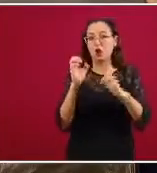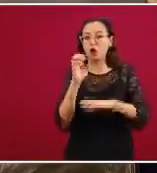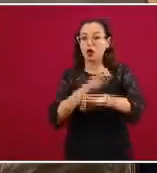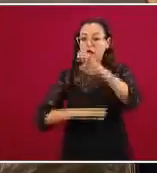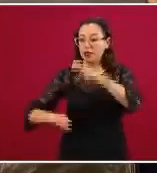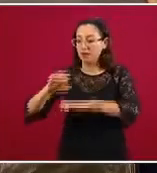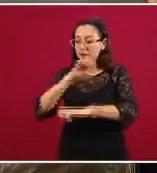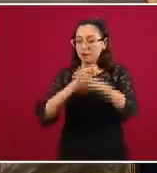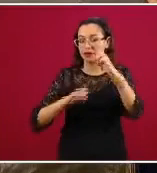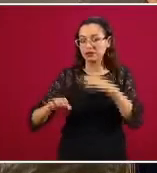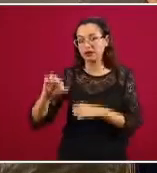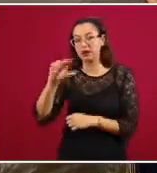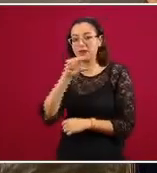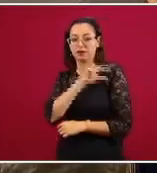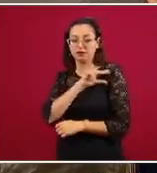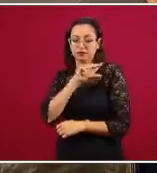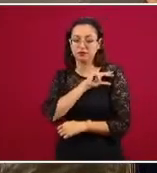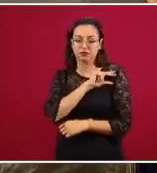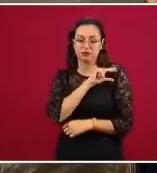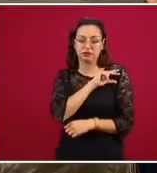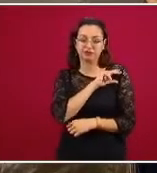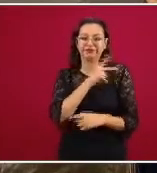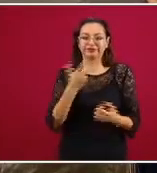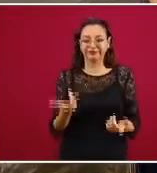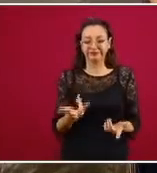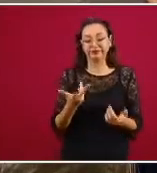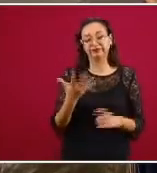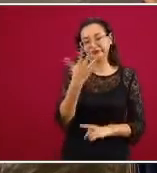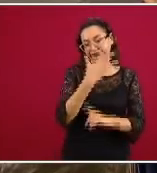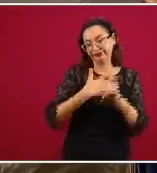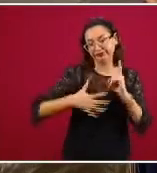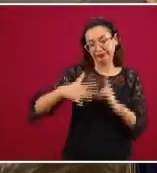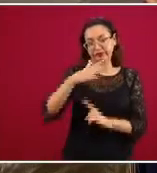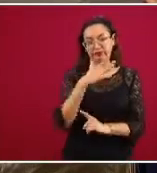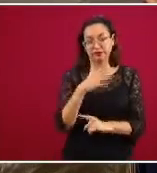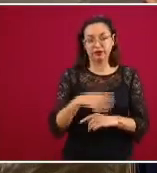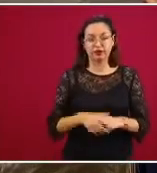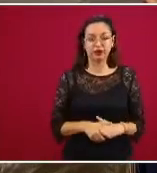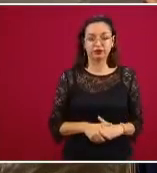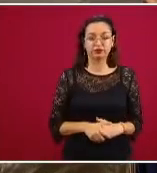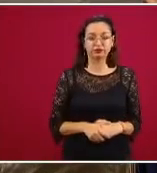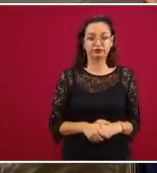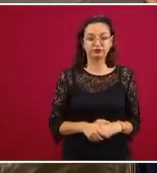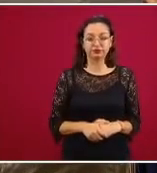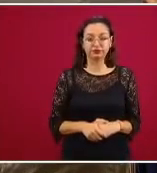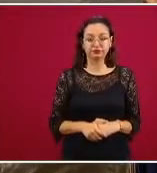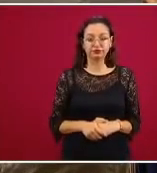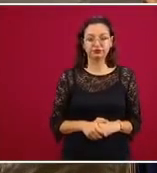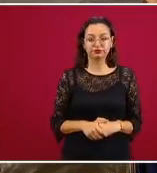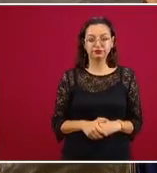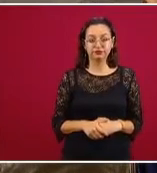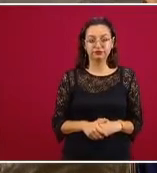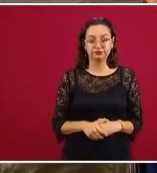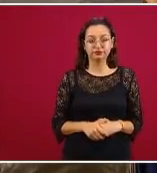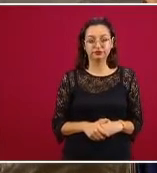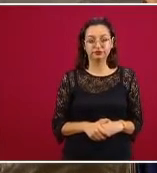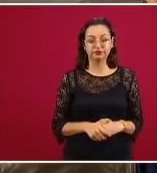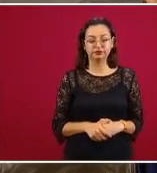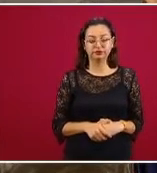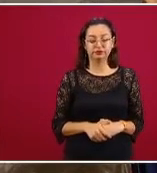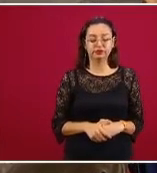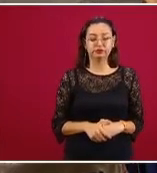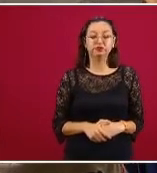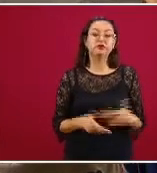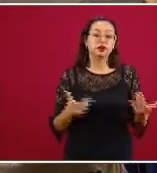es un análisis económico en el contexto. Lo que sigue, por favor. Se llegó a